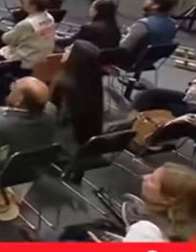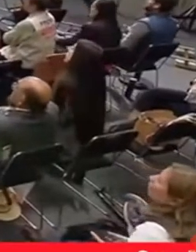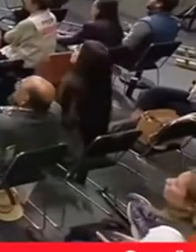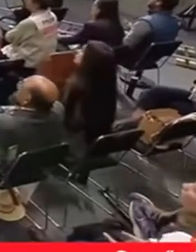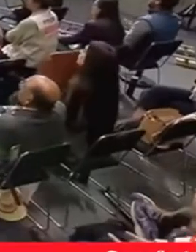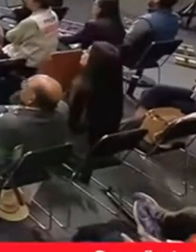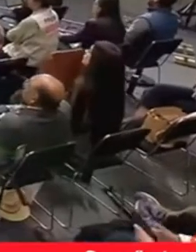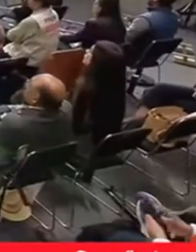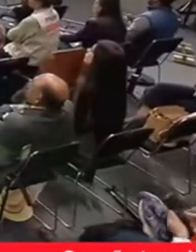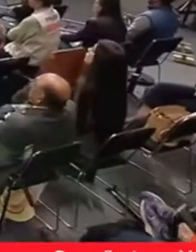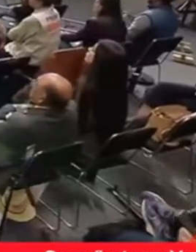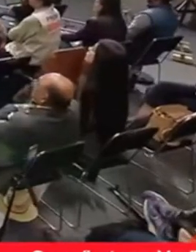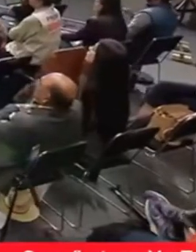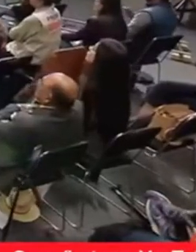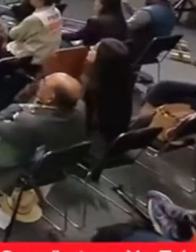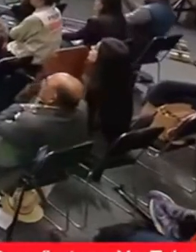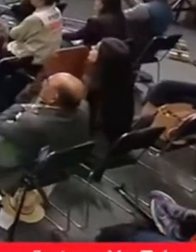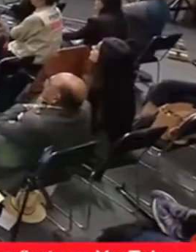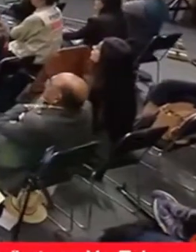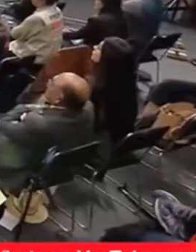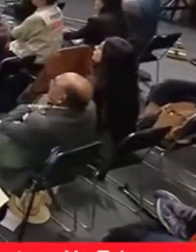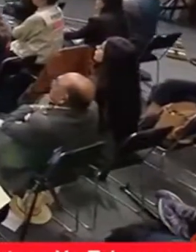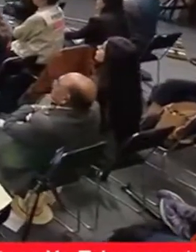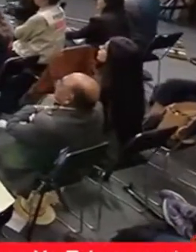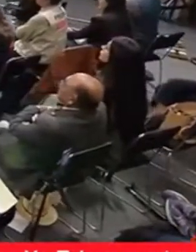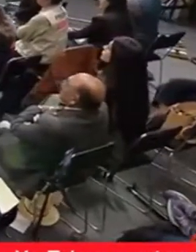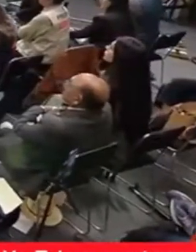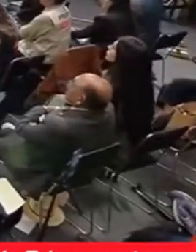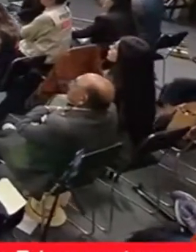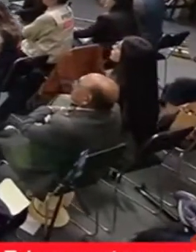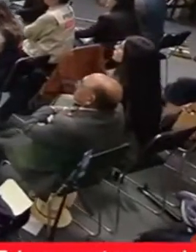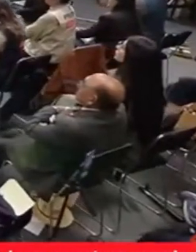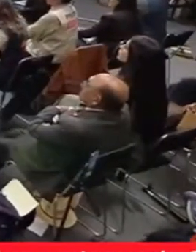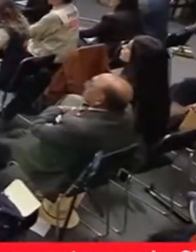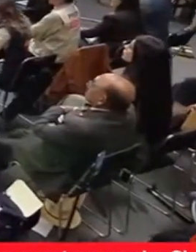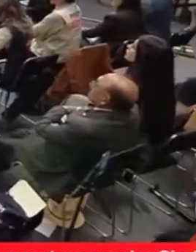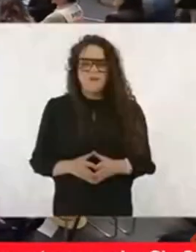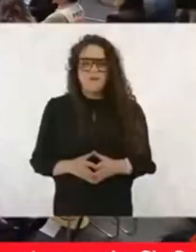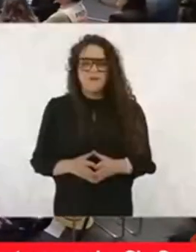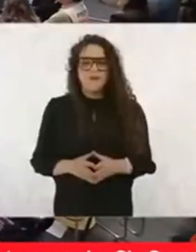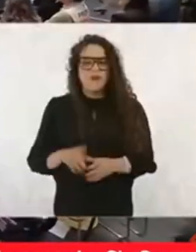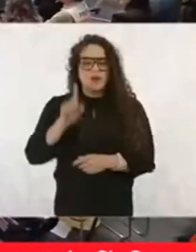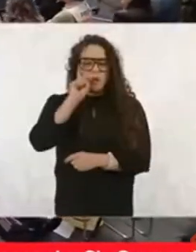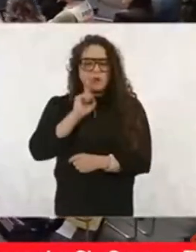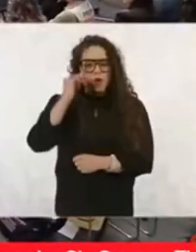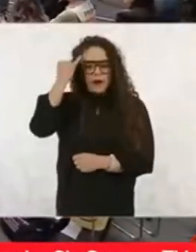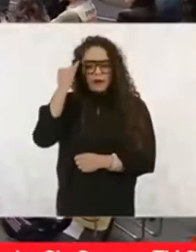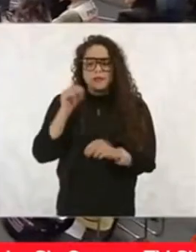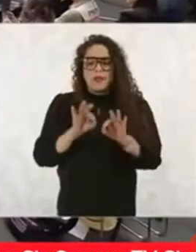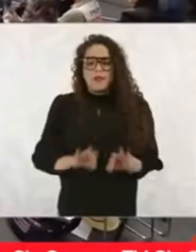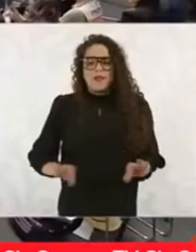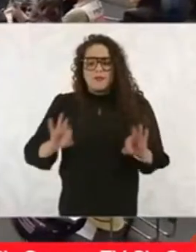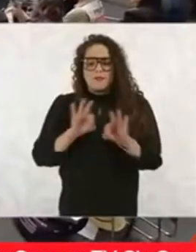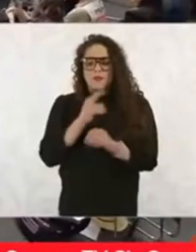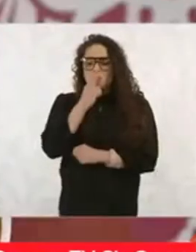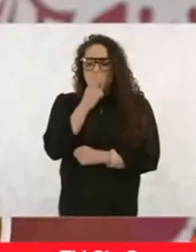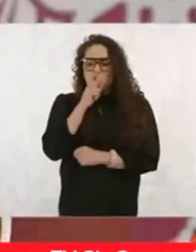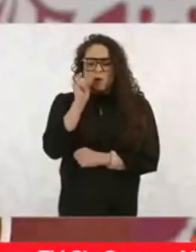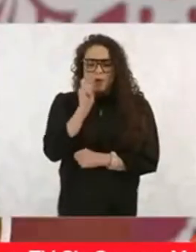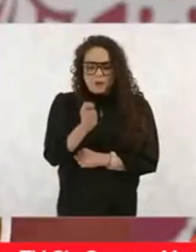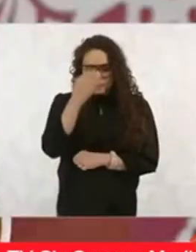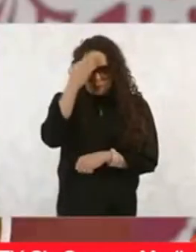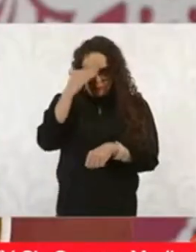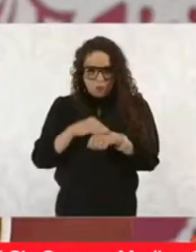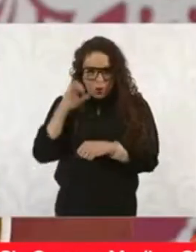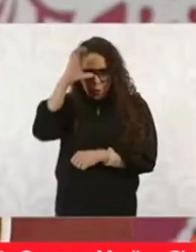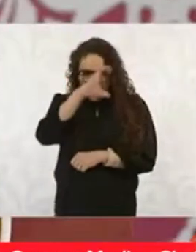Hablando de racismo. Las mujeres indígenas han sido fundamentales en la preservación de las memorias y la cultura en el mundo.